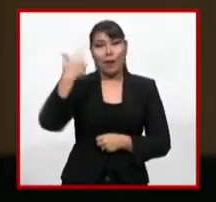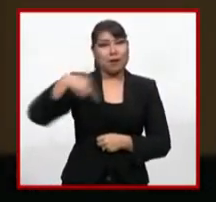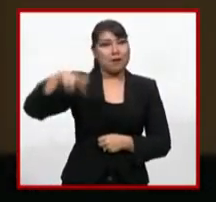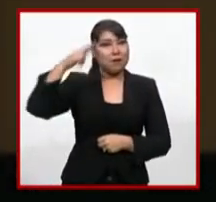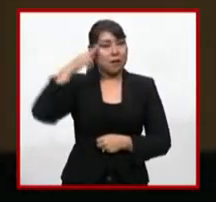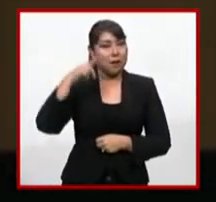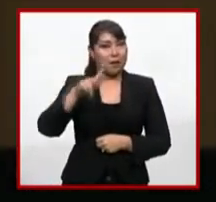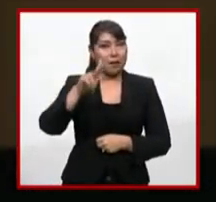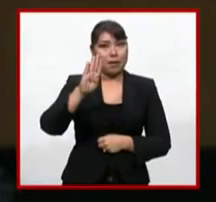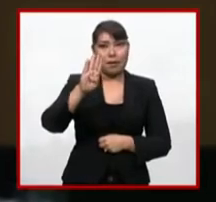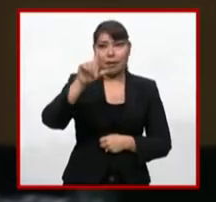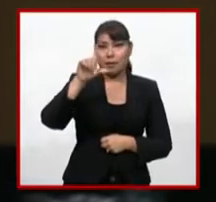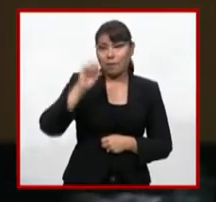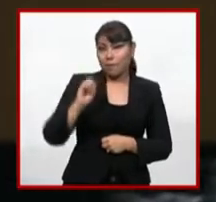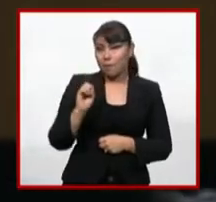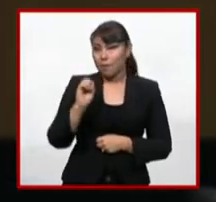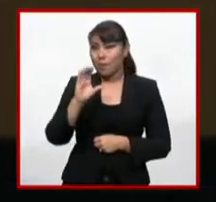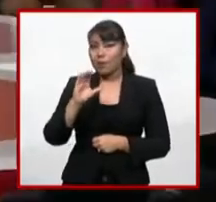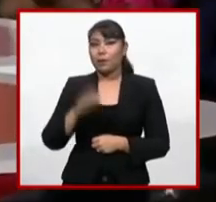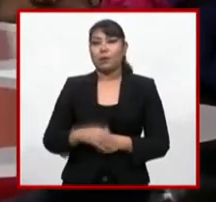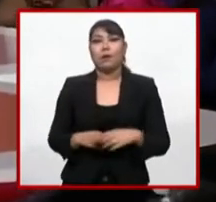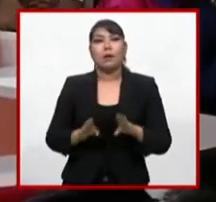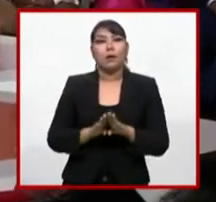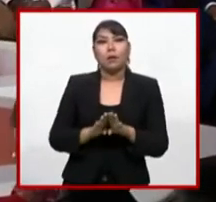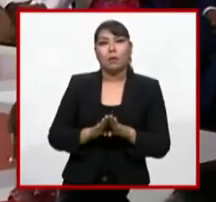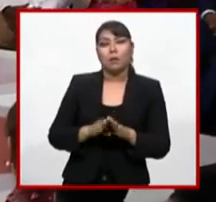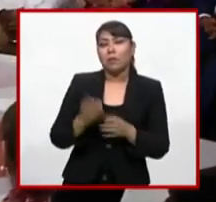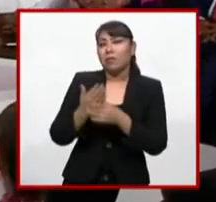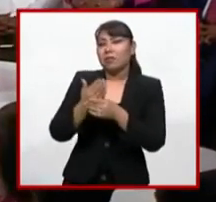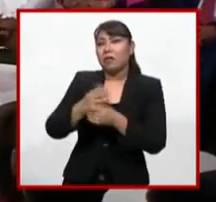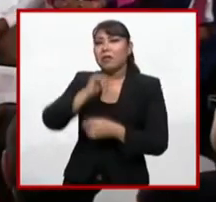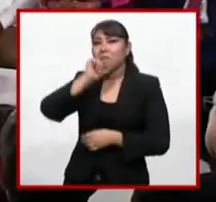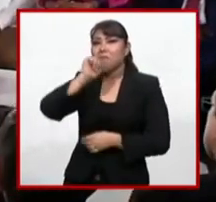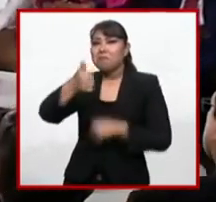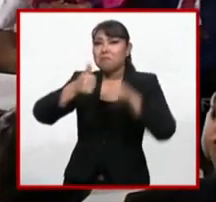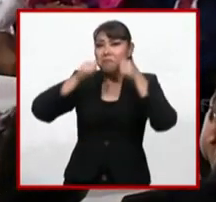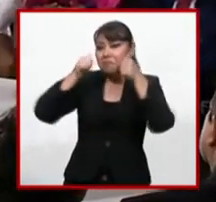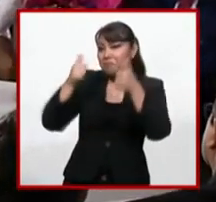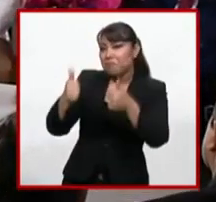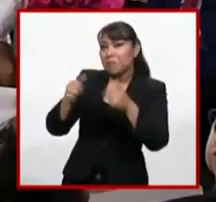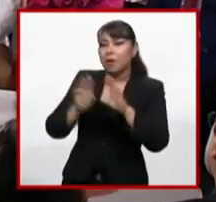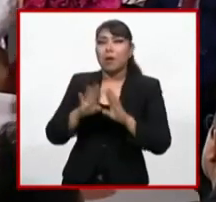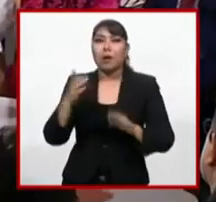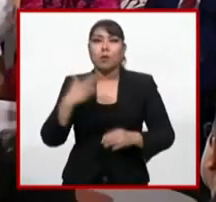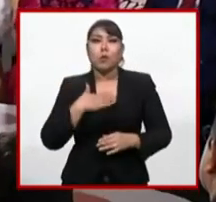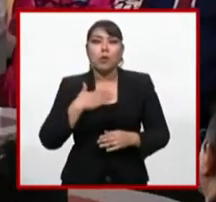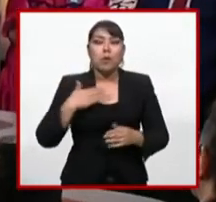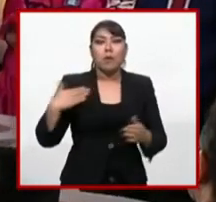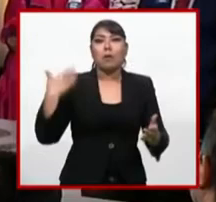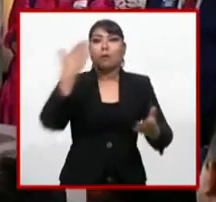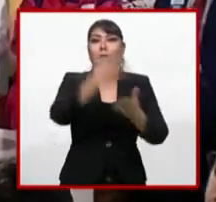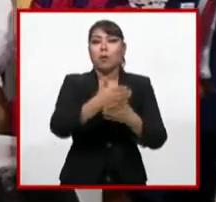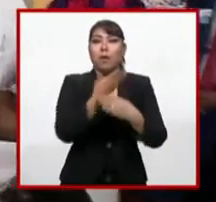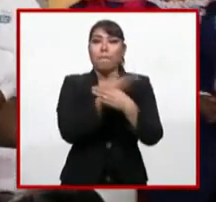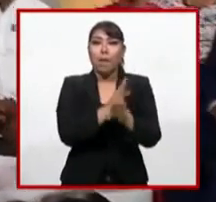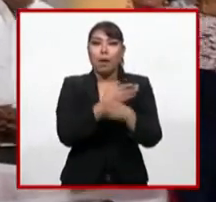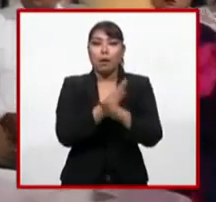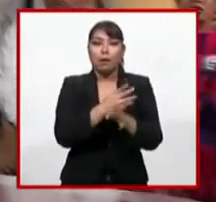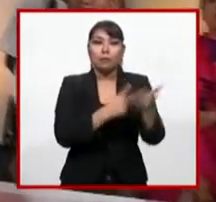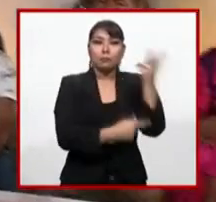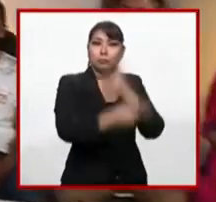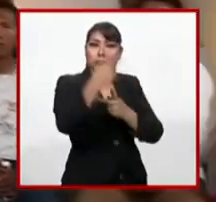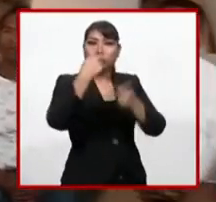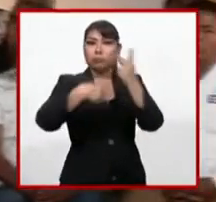Este joven me decía que nadie le había prestado nunca en su vida, que había ido a todos los bancos. Le dimos un préstamo y este